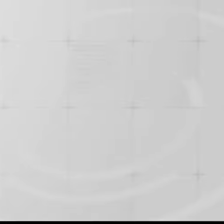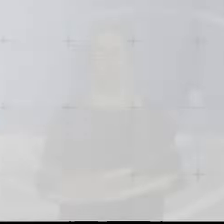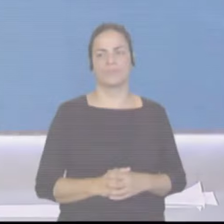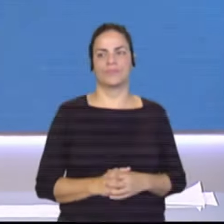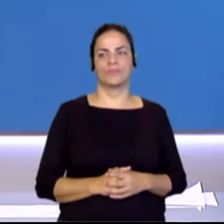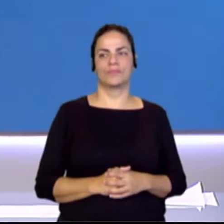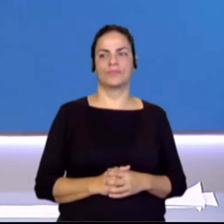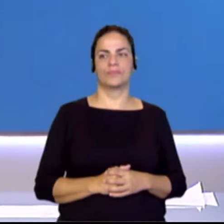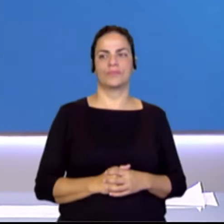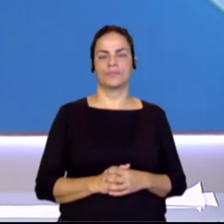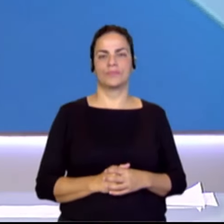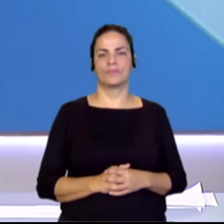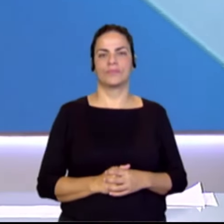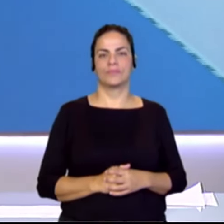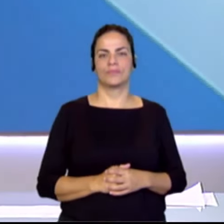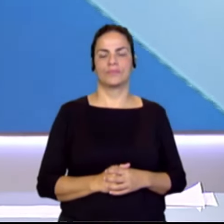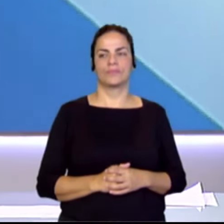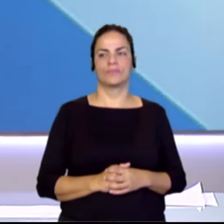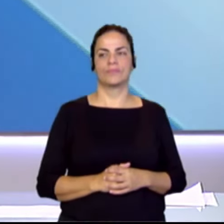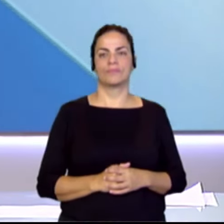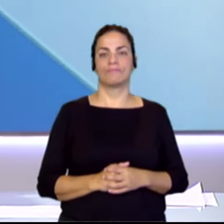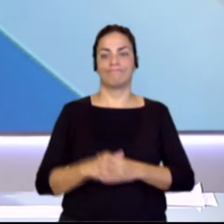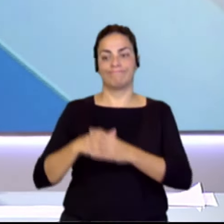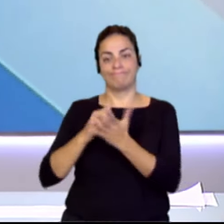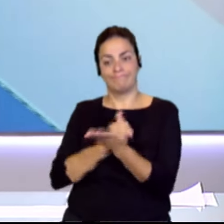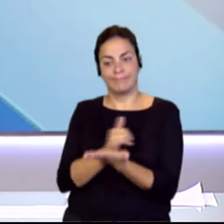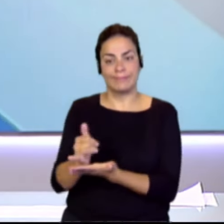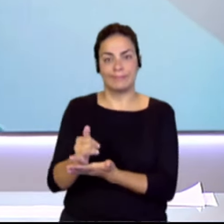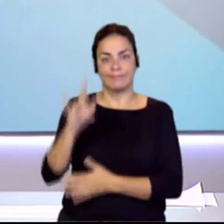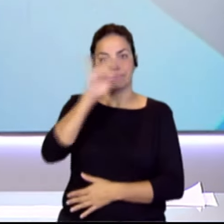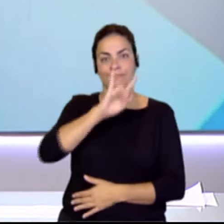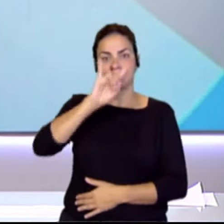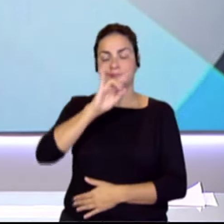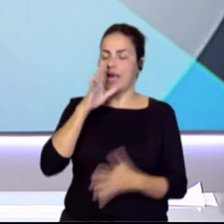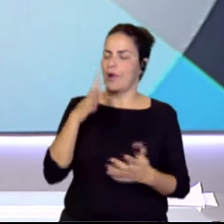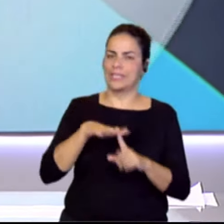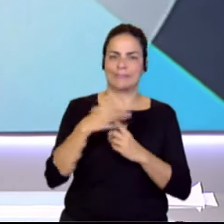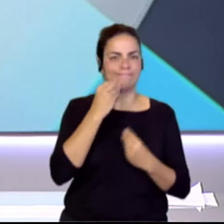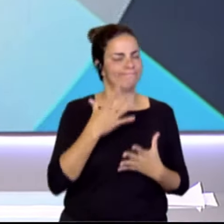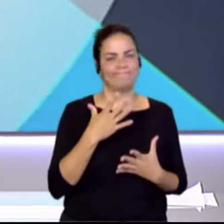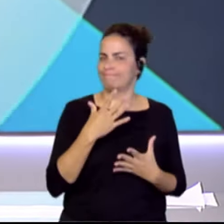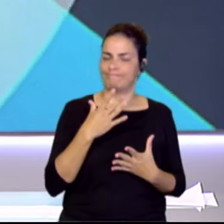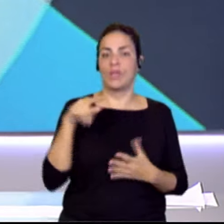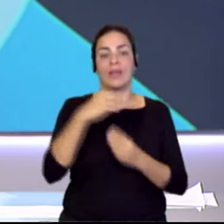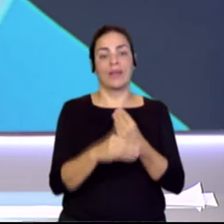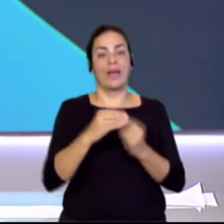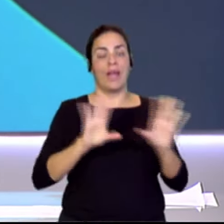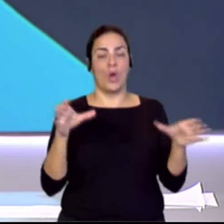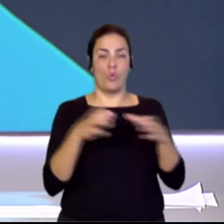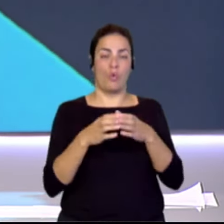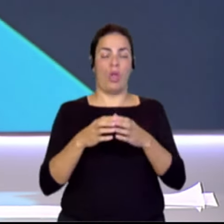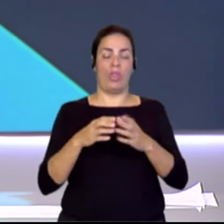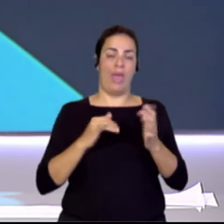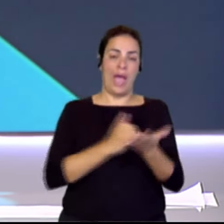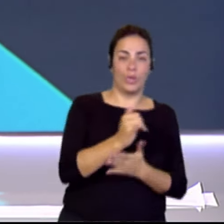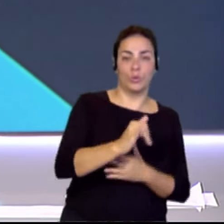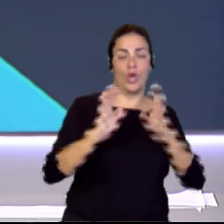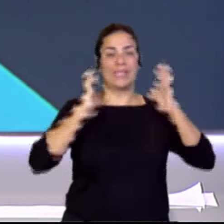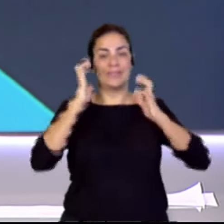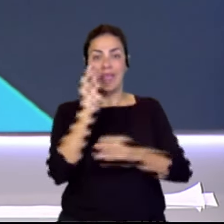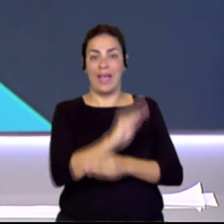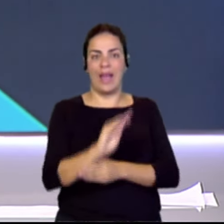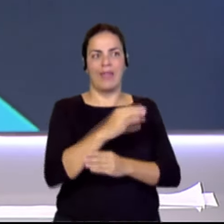saludo el campo canario no está atravesando un buen momento en gran canaria un grupo de agricultores y ganaderos ha creado